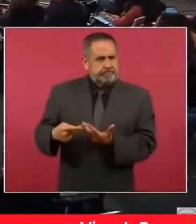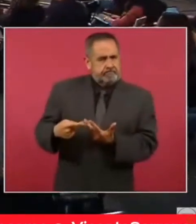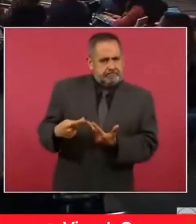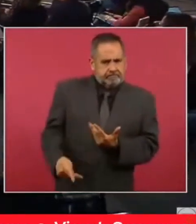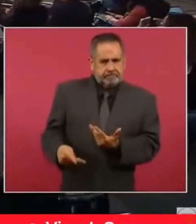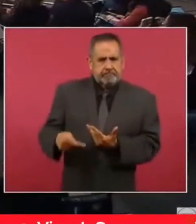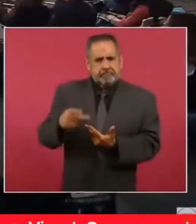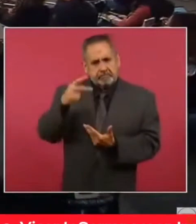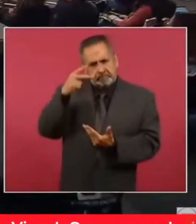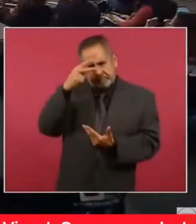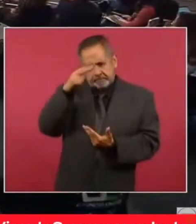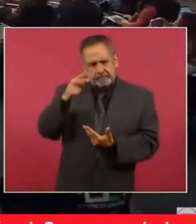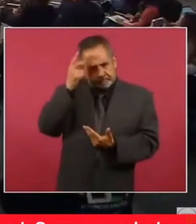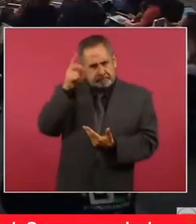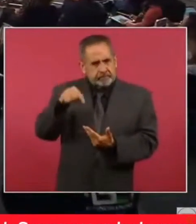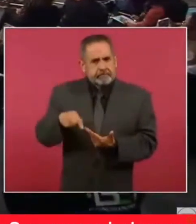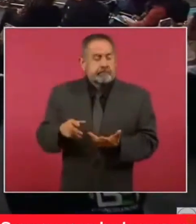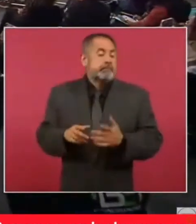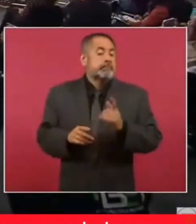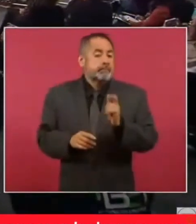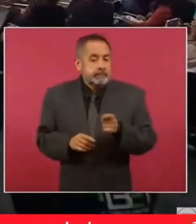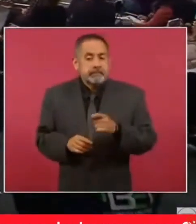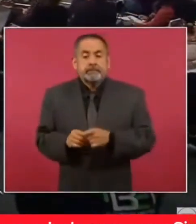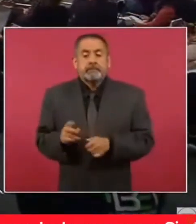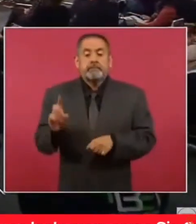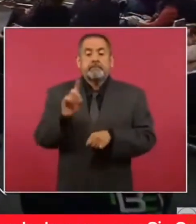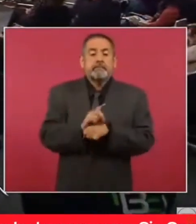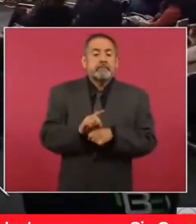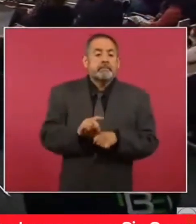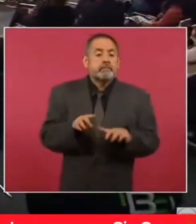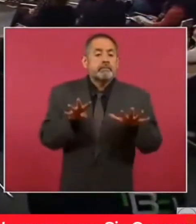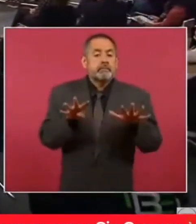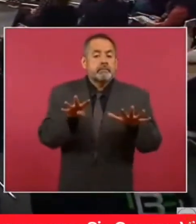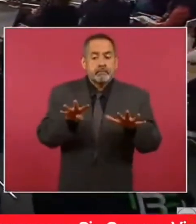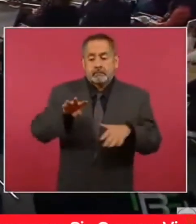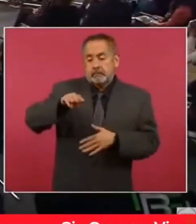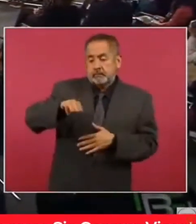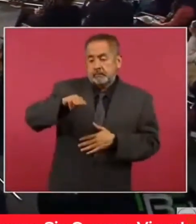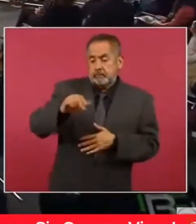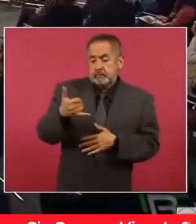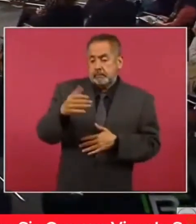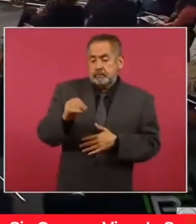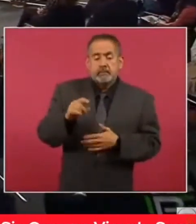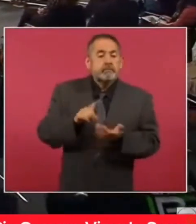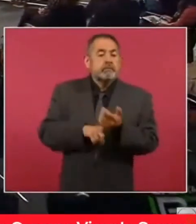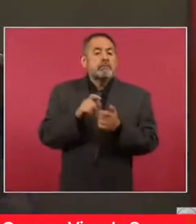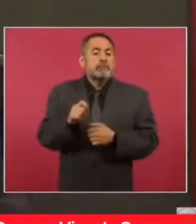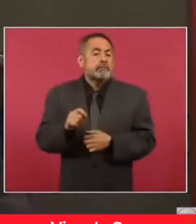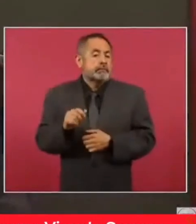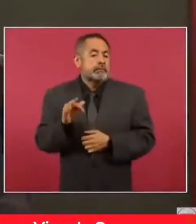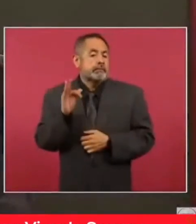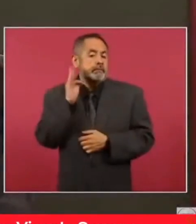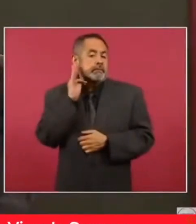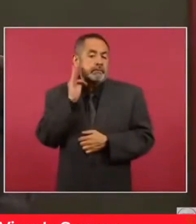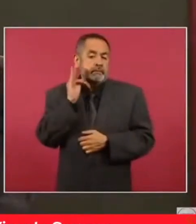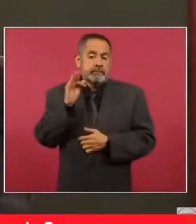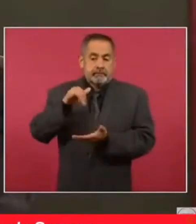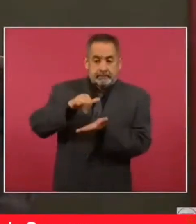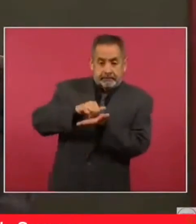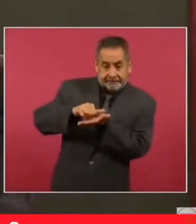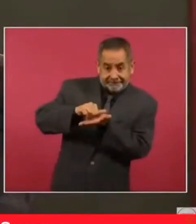el exterior. Y es que el día 19 de mayo, la Fiscalía de Nueva